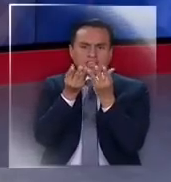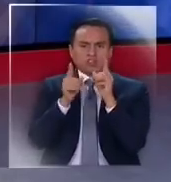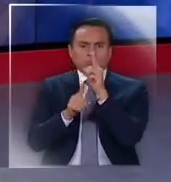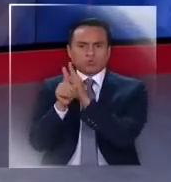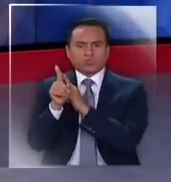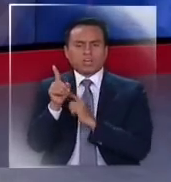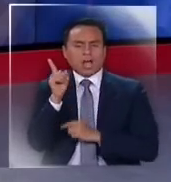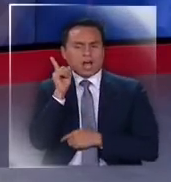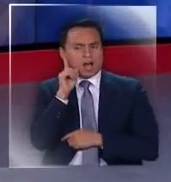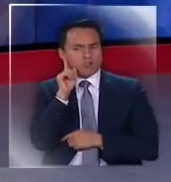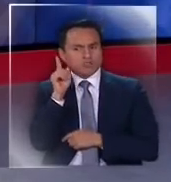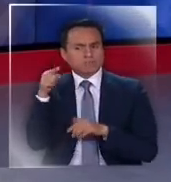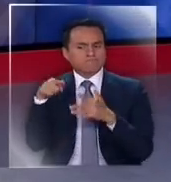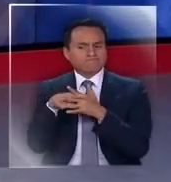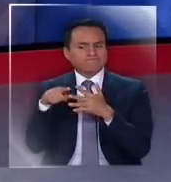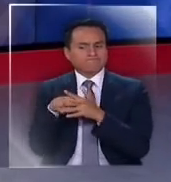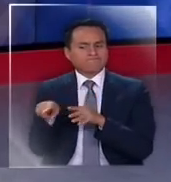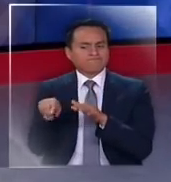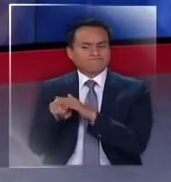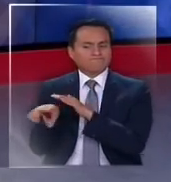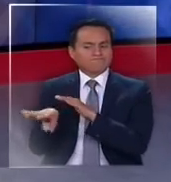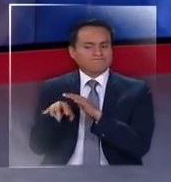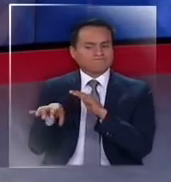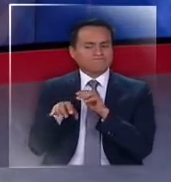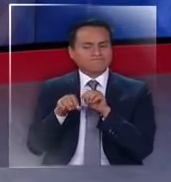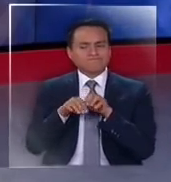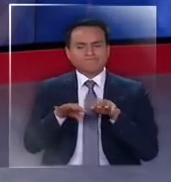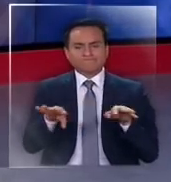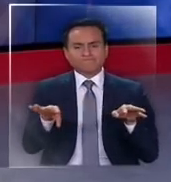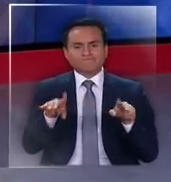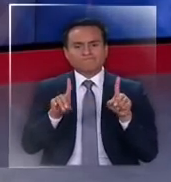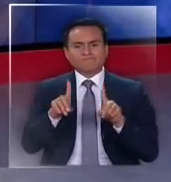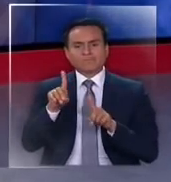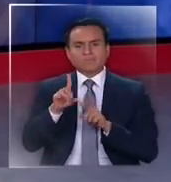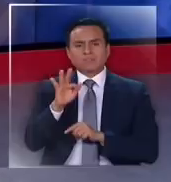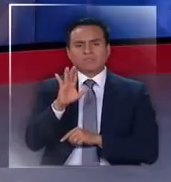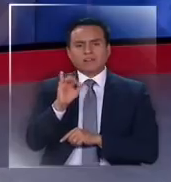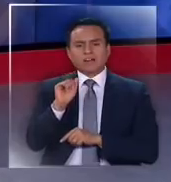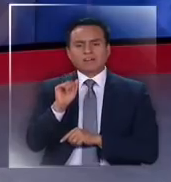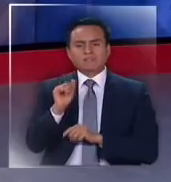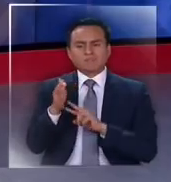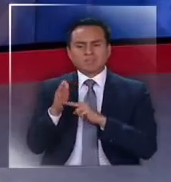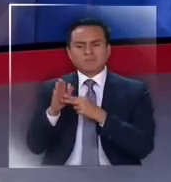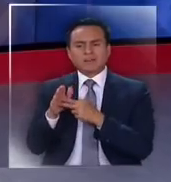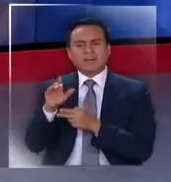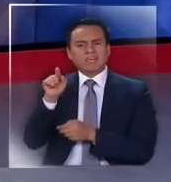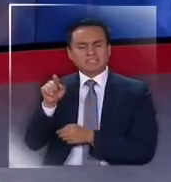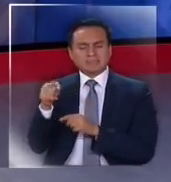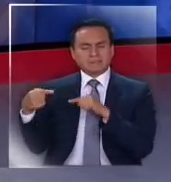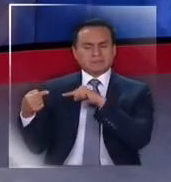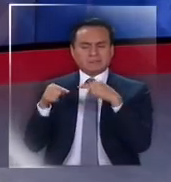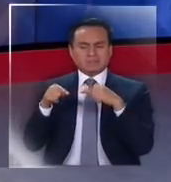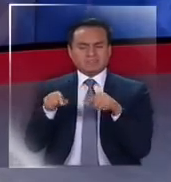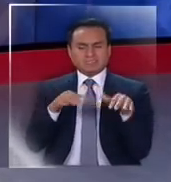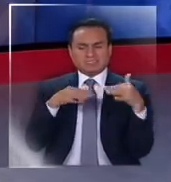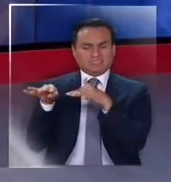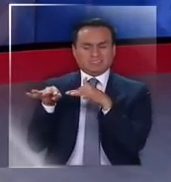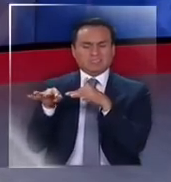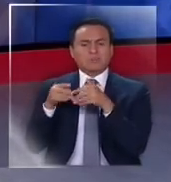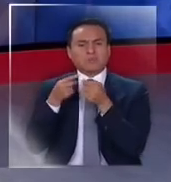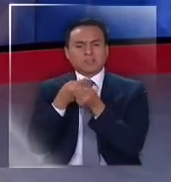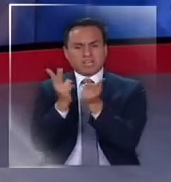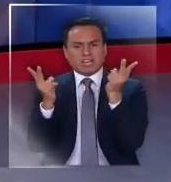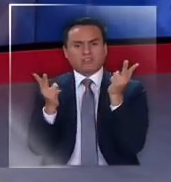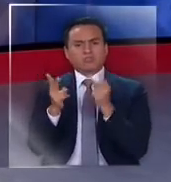en audios filtrados que están ligados al FIFA Gate, al escándalo FIFA, y los cuales fueron publicados